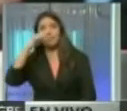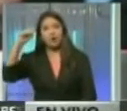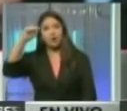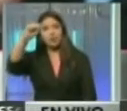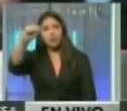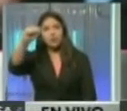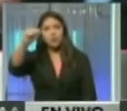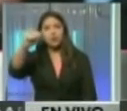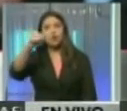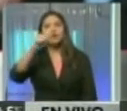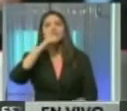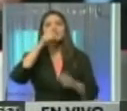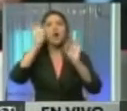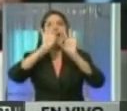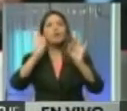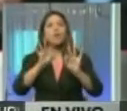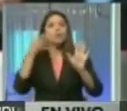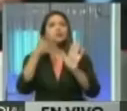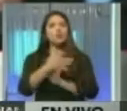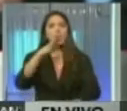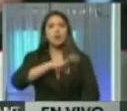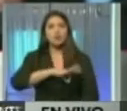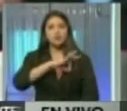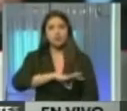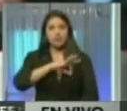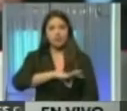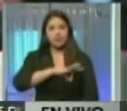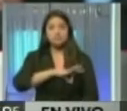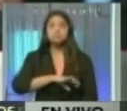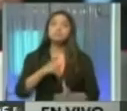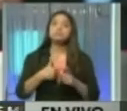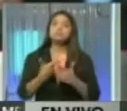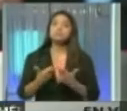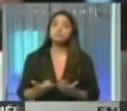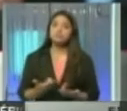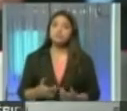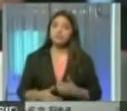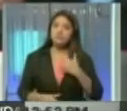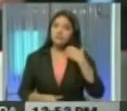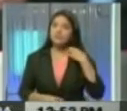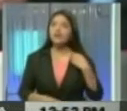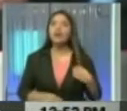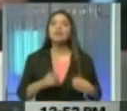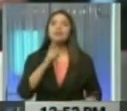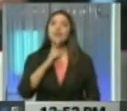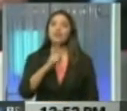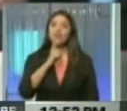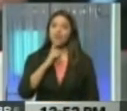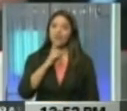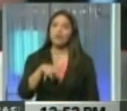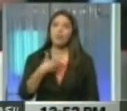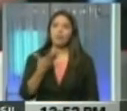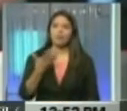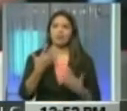una concepción hacia la sociedad. Por eso es tan difícil que puedan